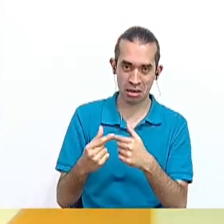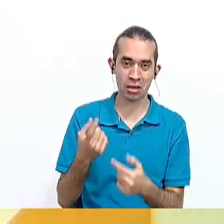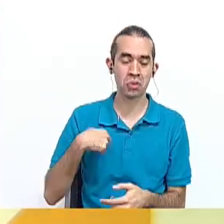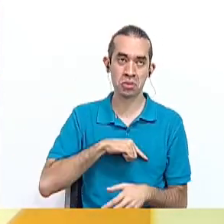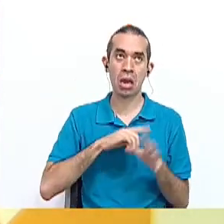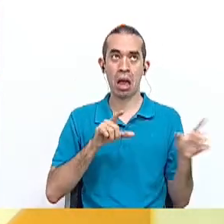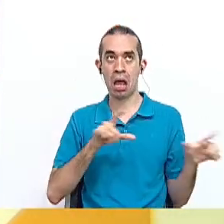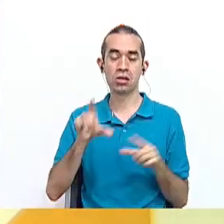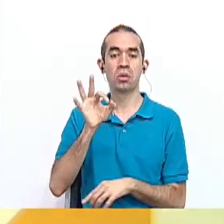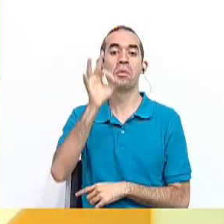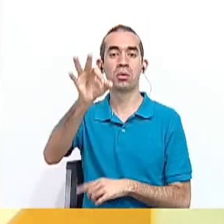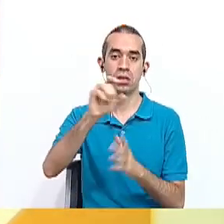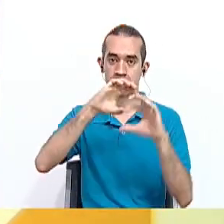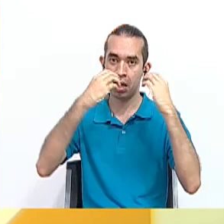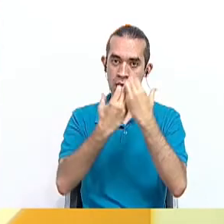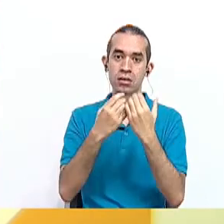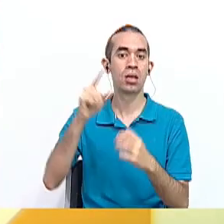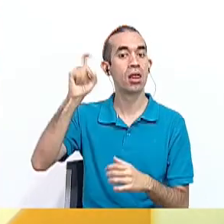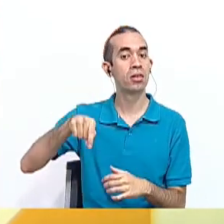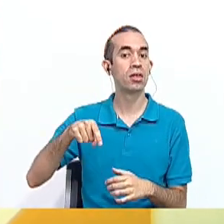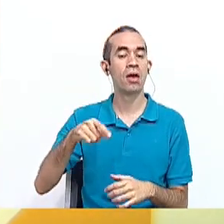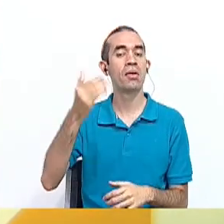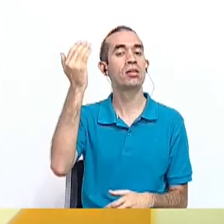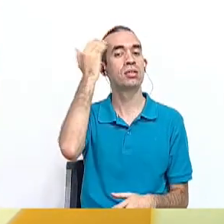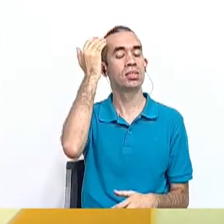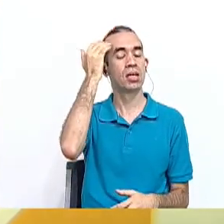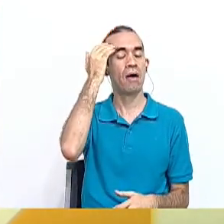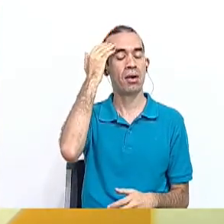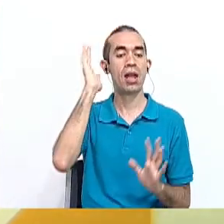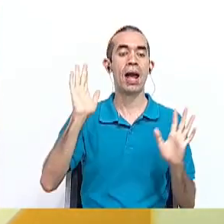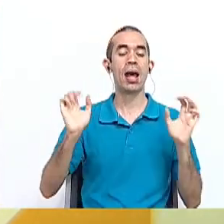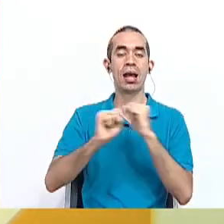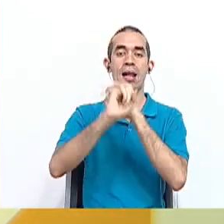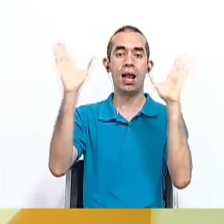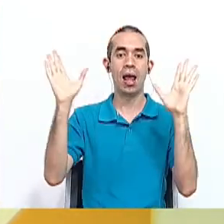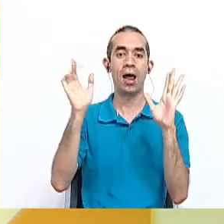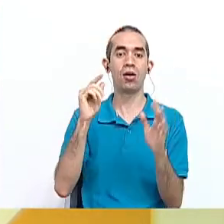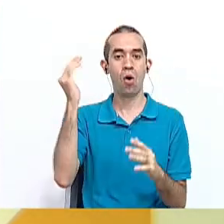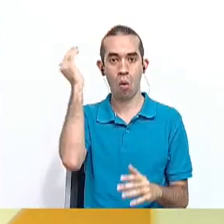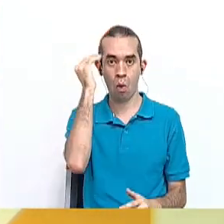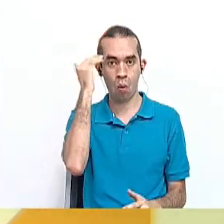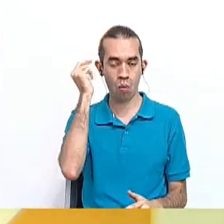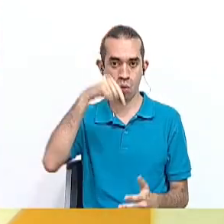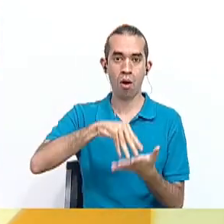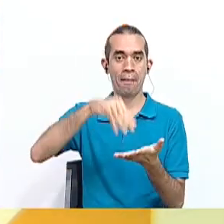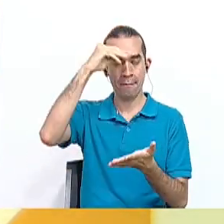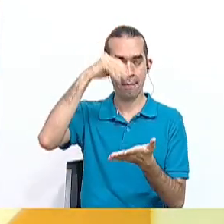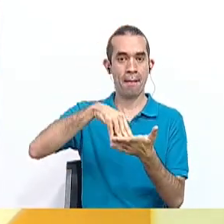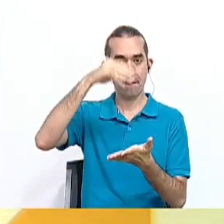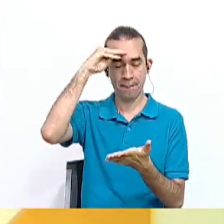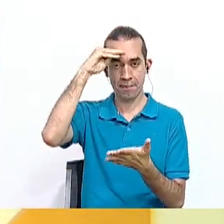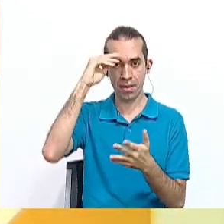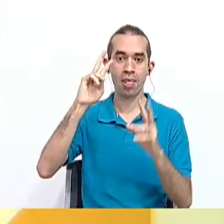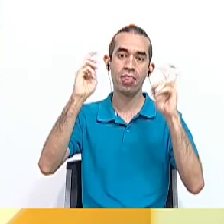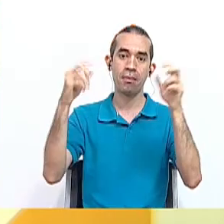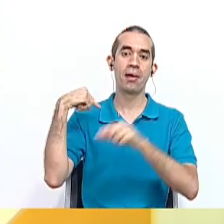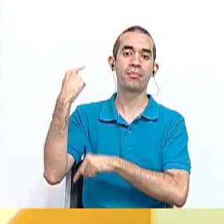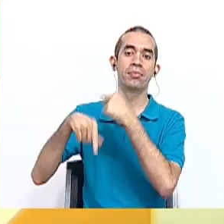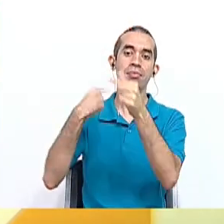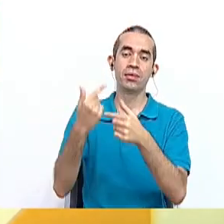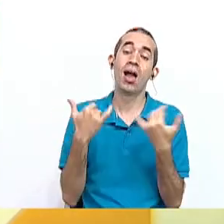que sigue, porque tienen que tener muy frescos estos conocimientos que aprendimos el día de hoy sobre genética.